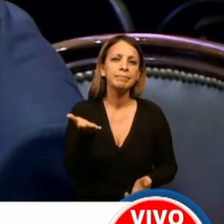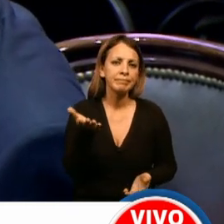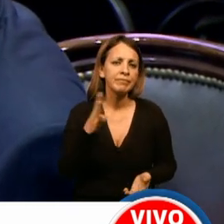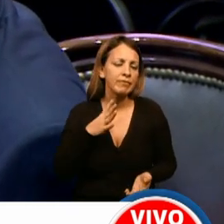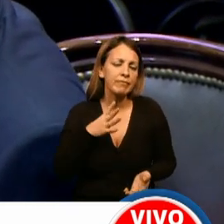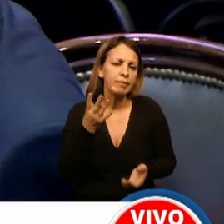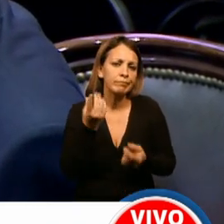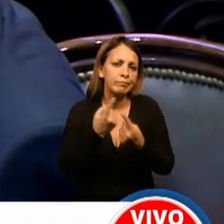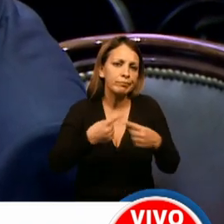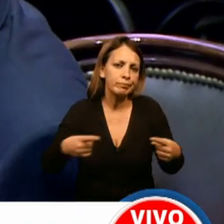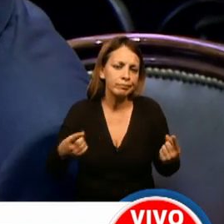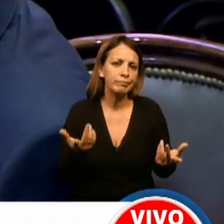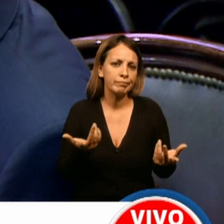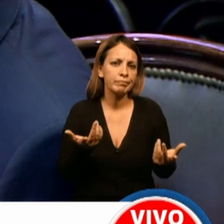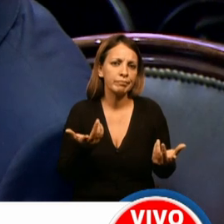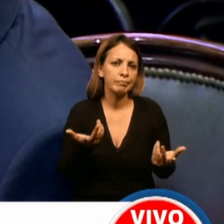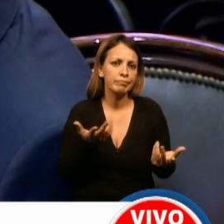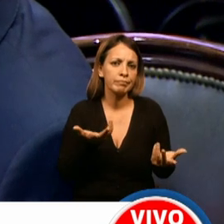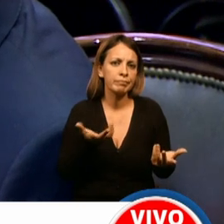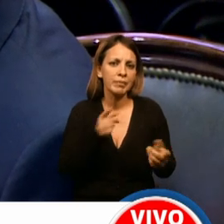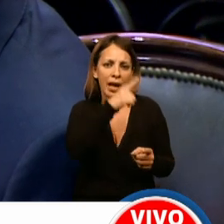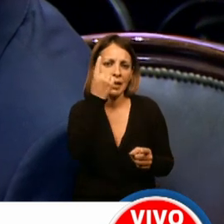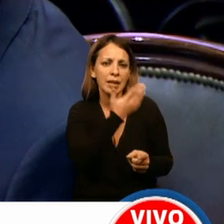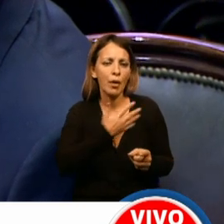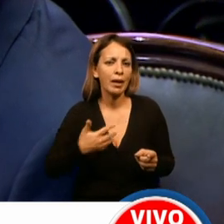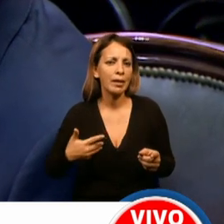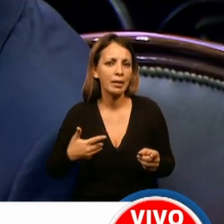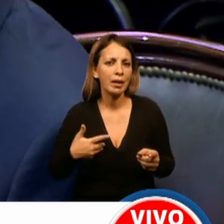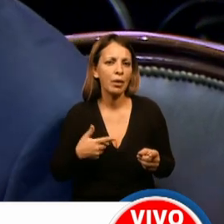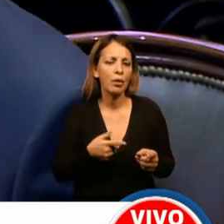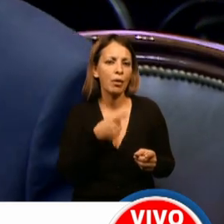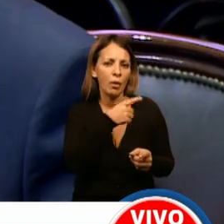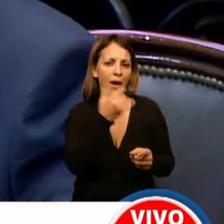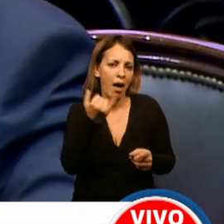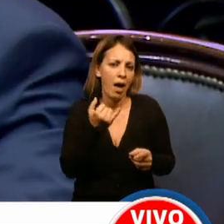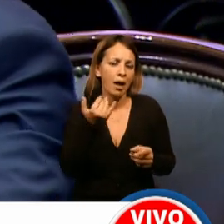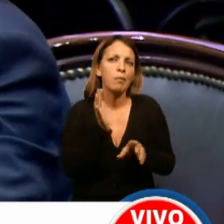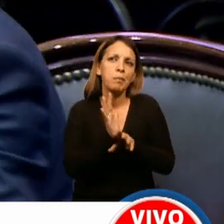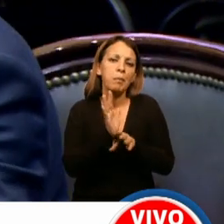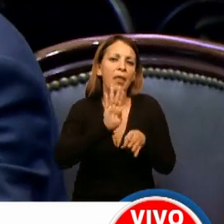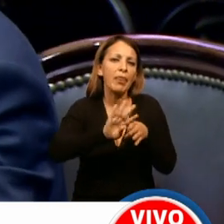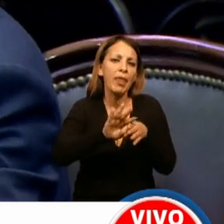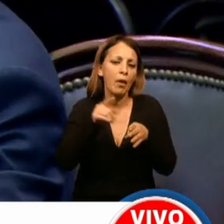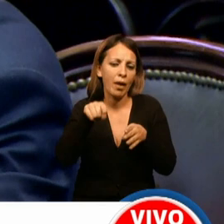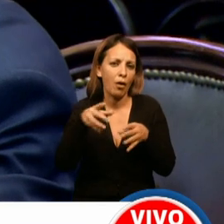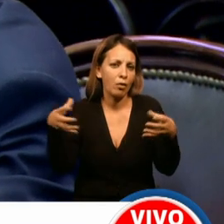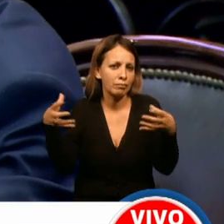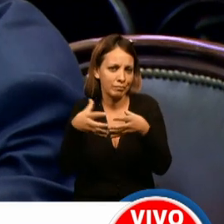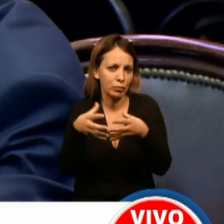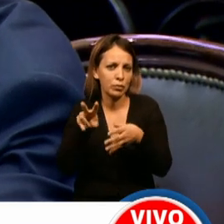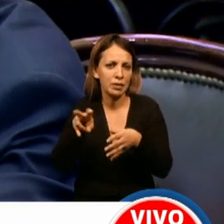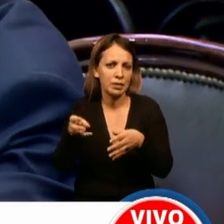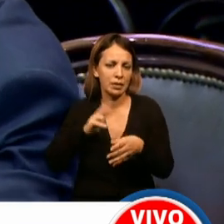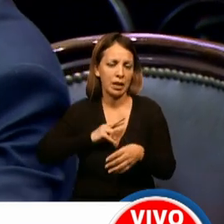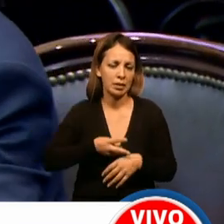que lamentablemente el estado argentino tiene con este con este colectivo